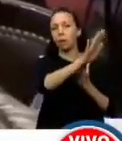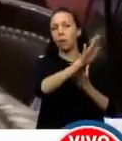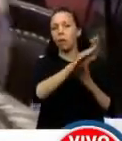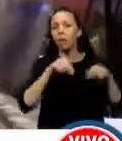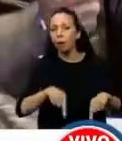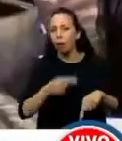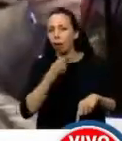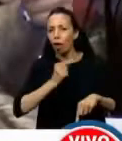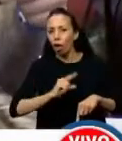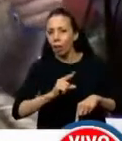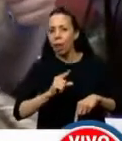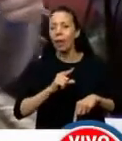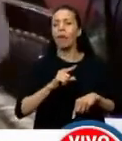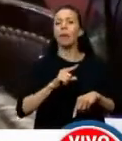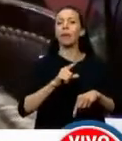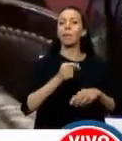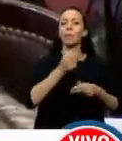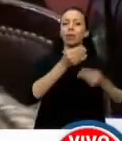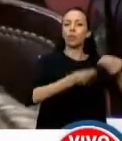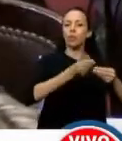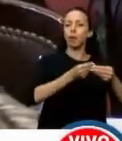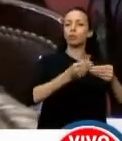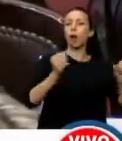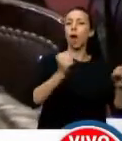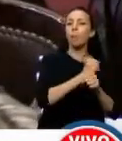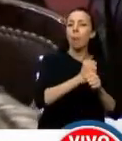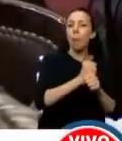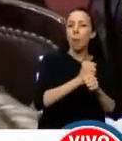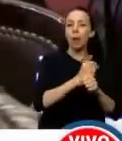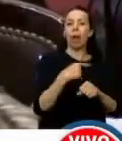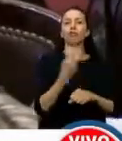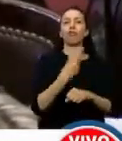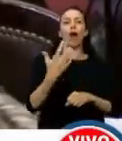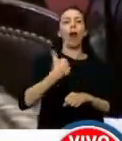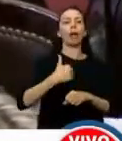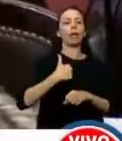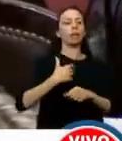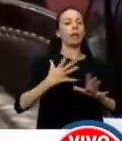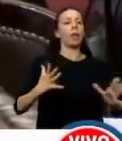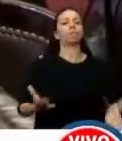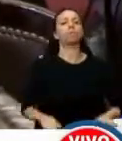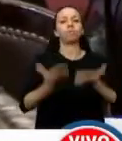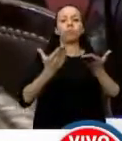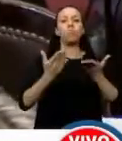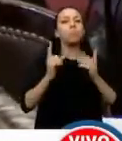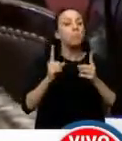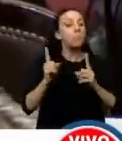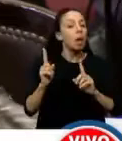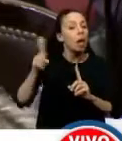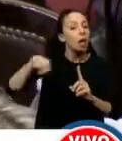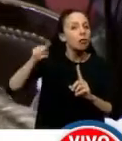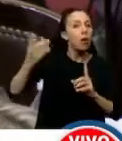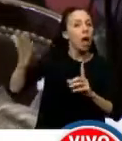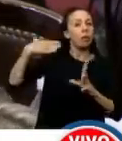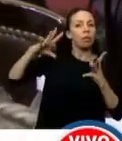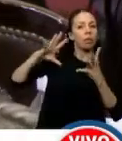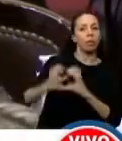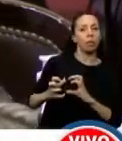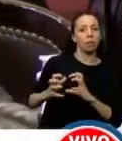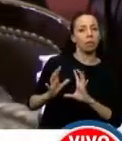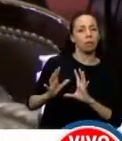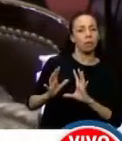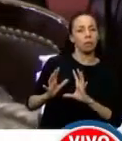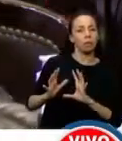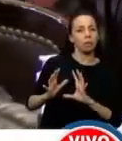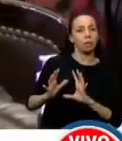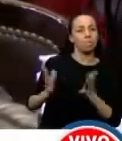los 45.000 millones de dólares a Mauricio Macri y hipotecó el futuro de la Argentina, violó parte de sus estatutos